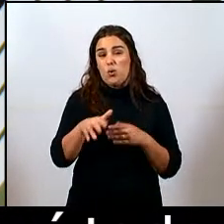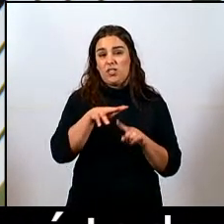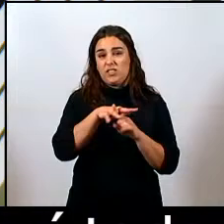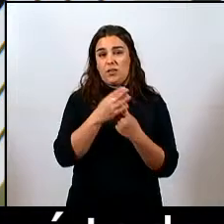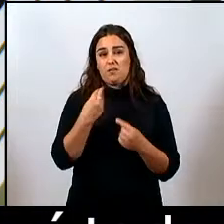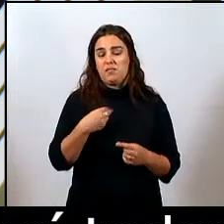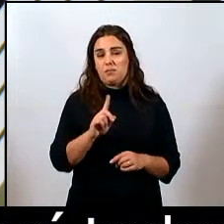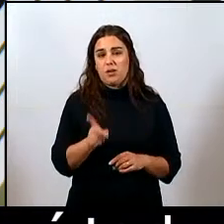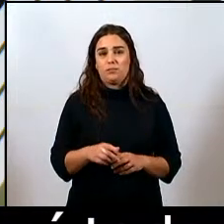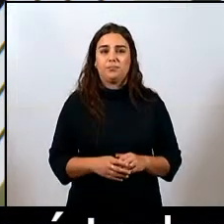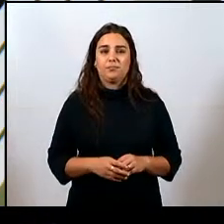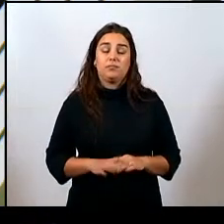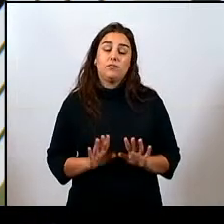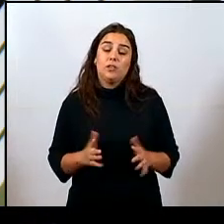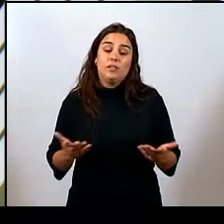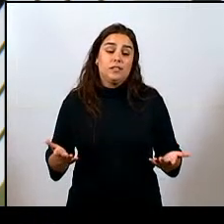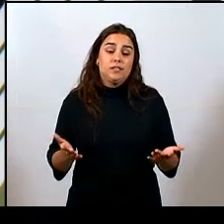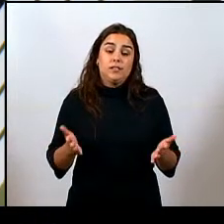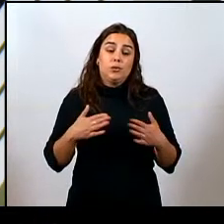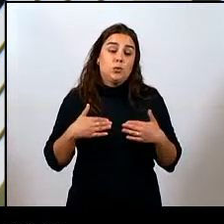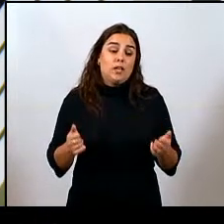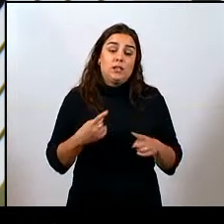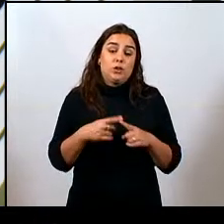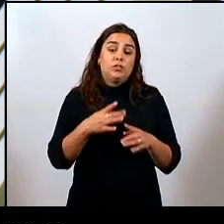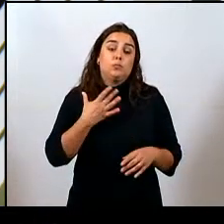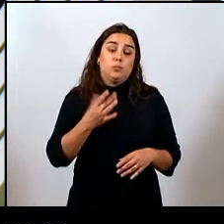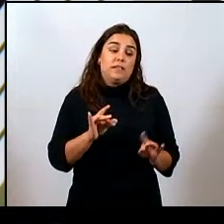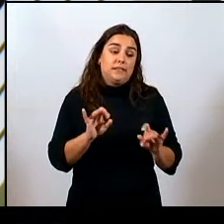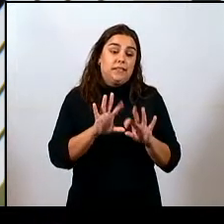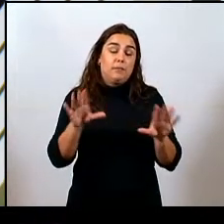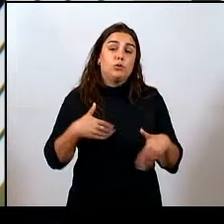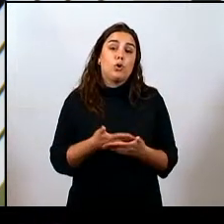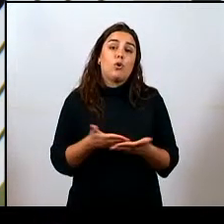Hacienda. Así que cualquier cosa es posible, claro, pero yo